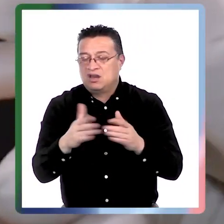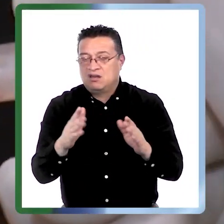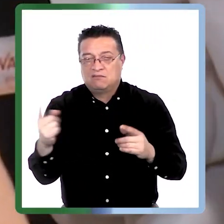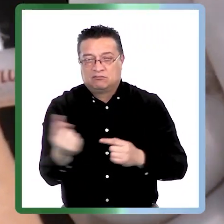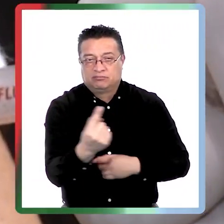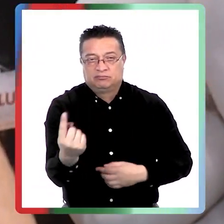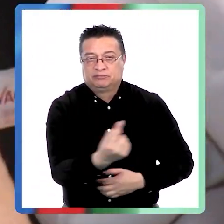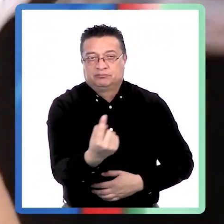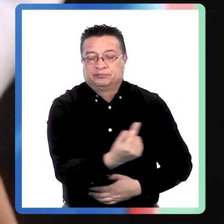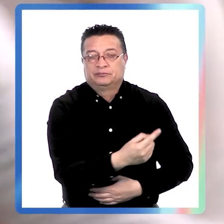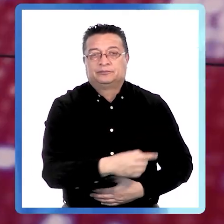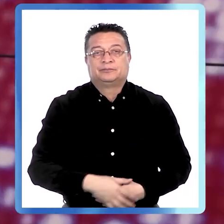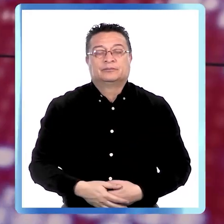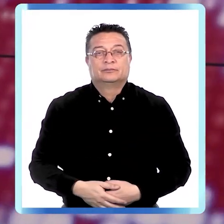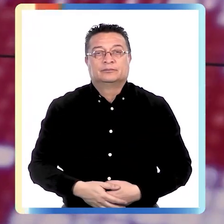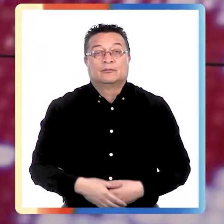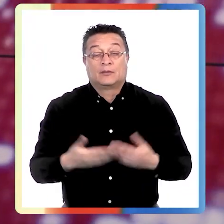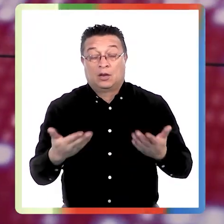1 año.